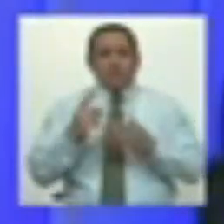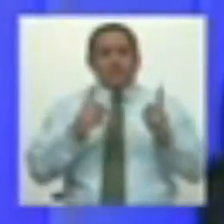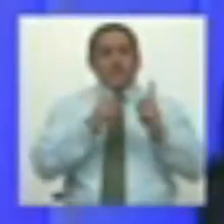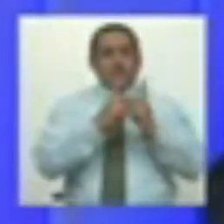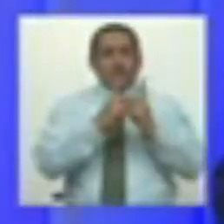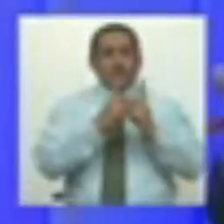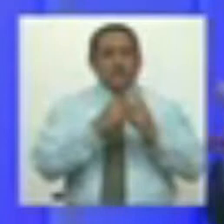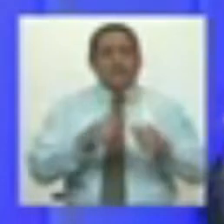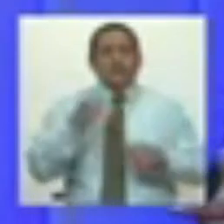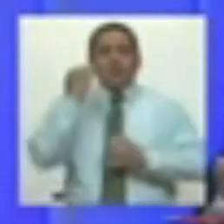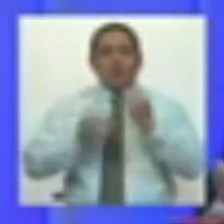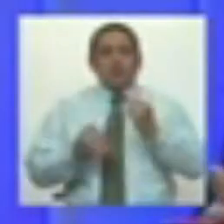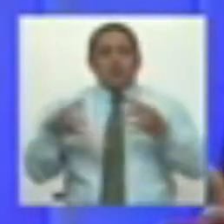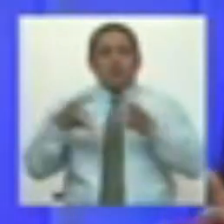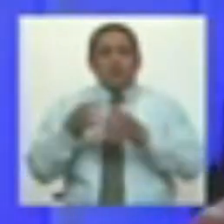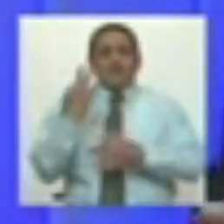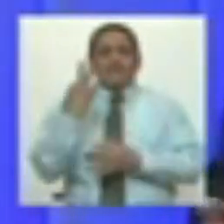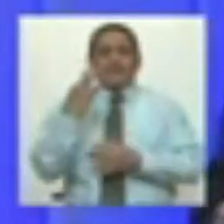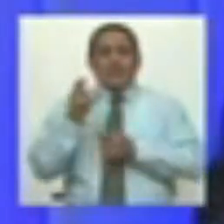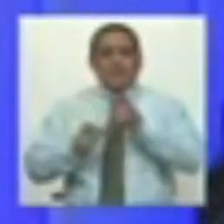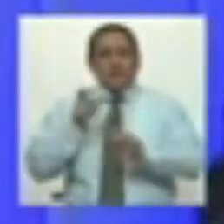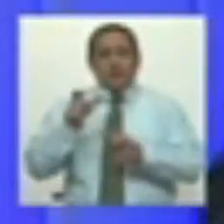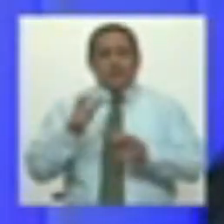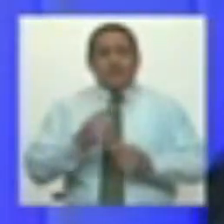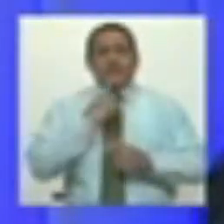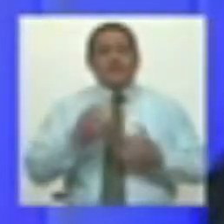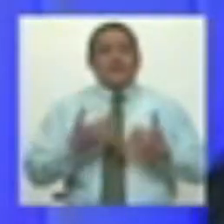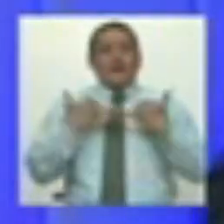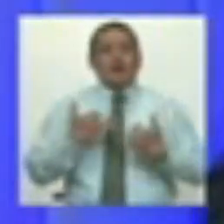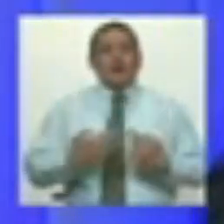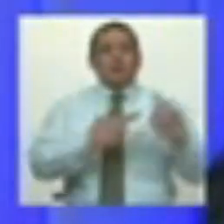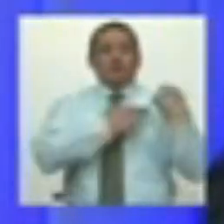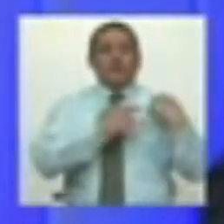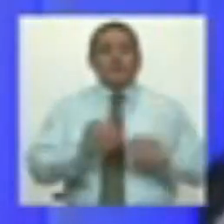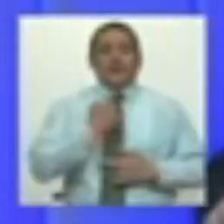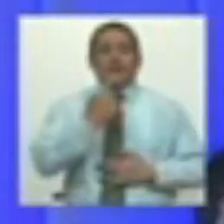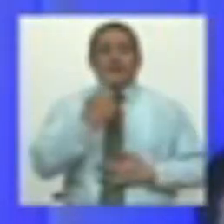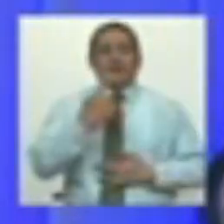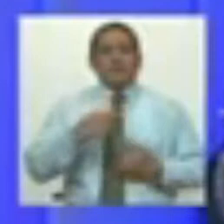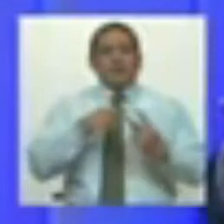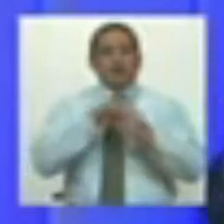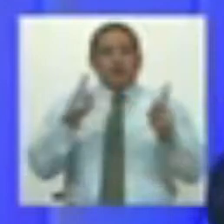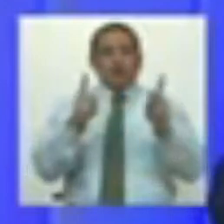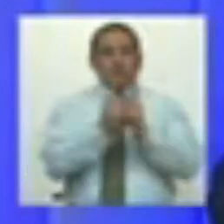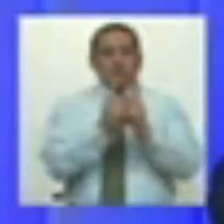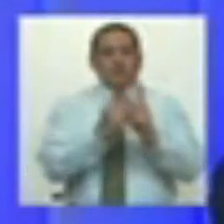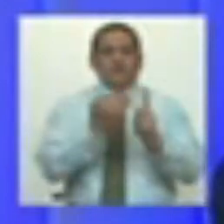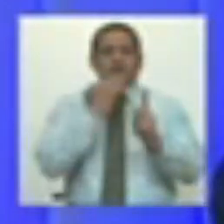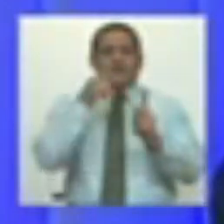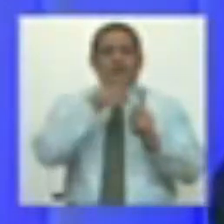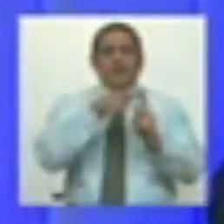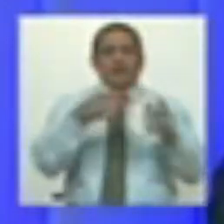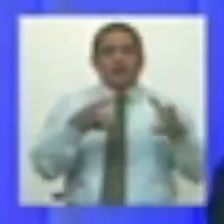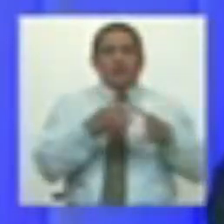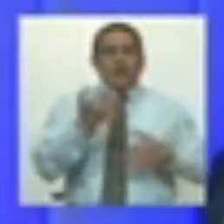grupo de tres candidatos es en turno a continuación de la dupla integrada por el